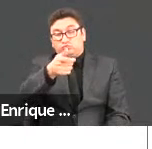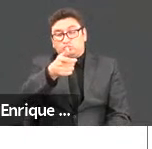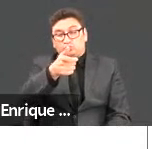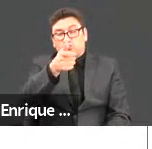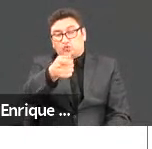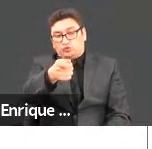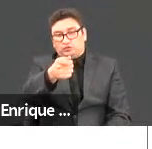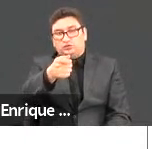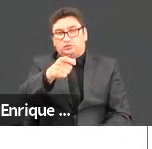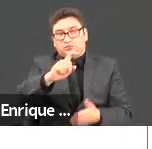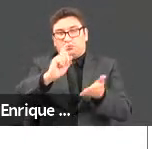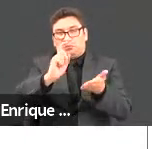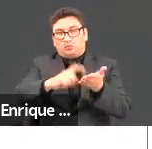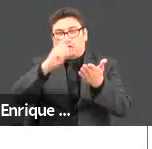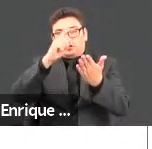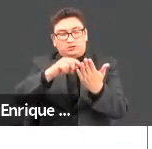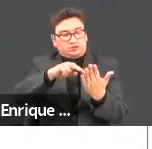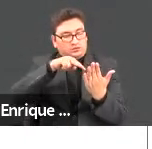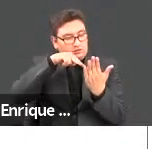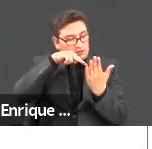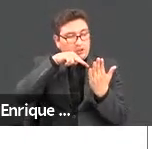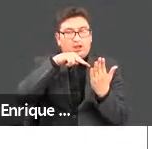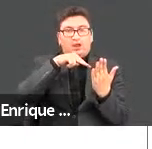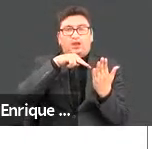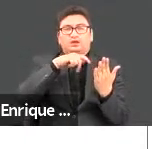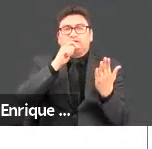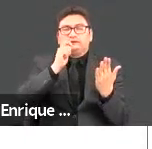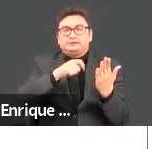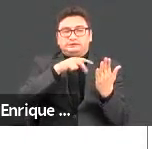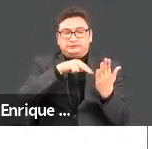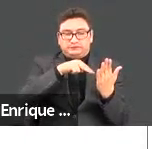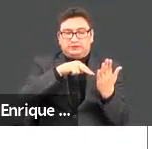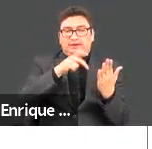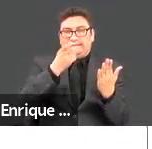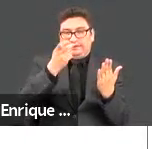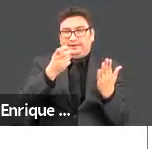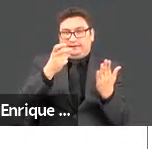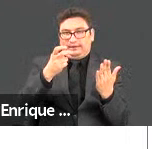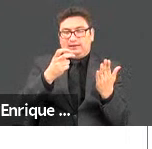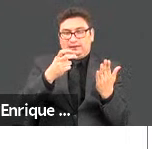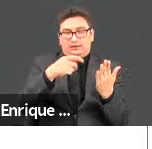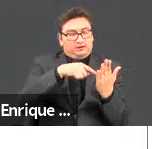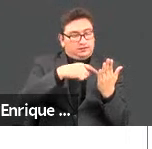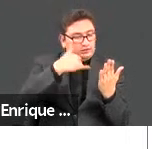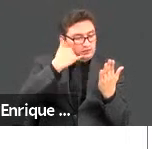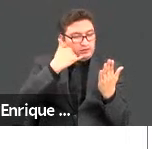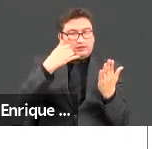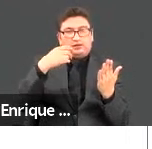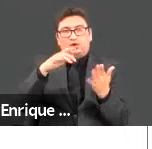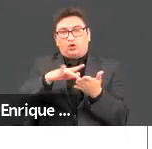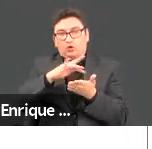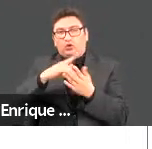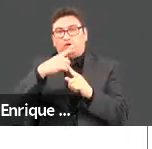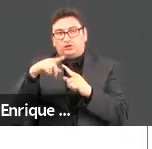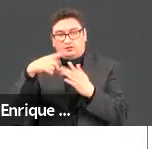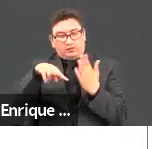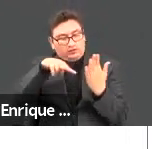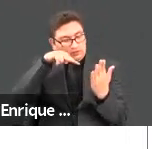oprimirlo, darle un clic, los va a llevar en este dispositivo electrónico que ustedes